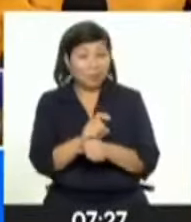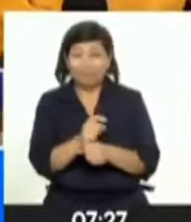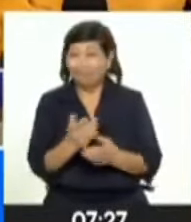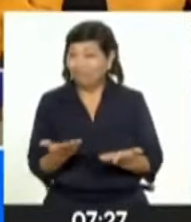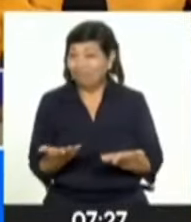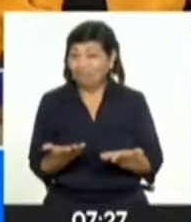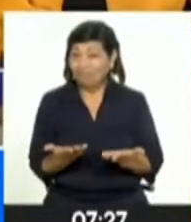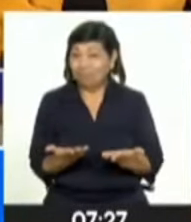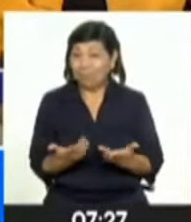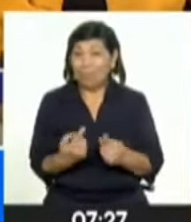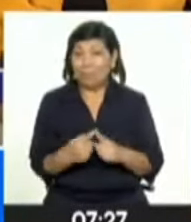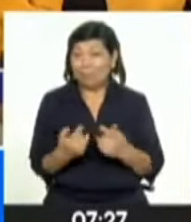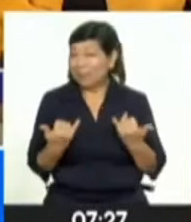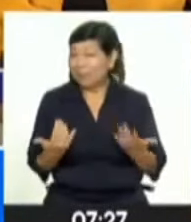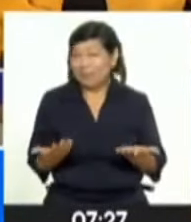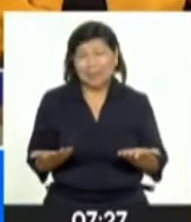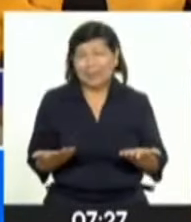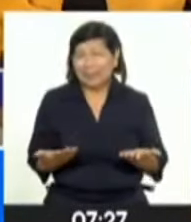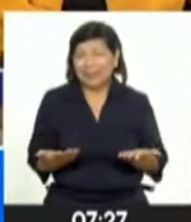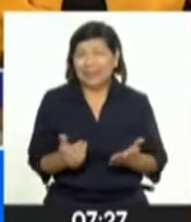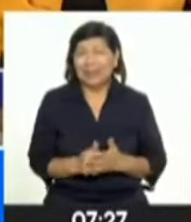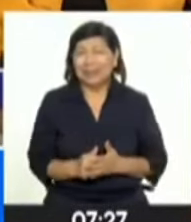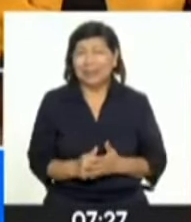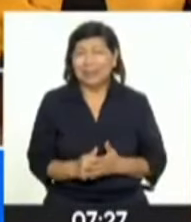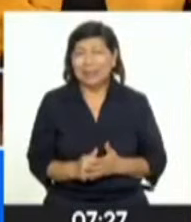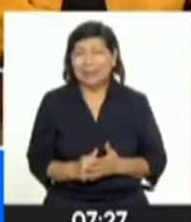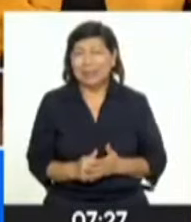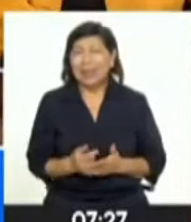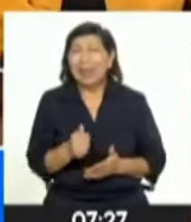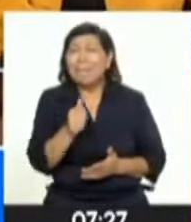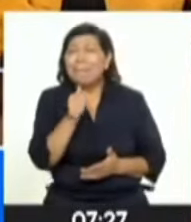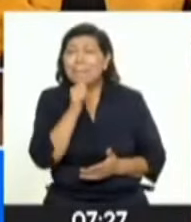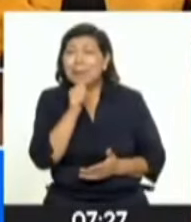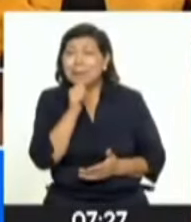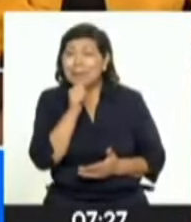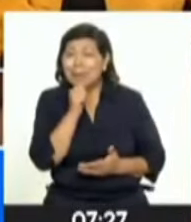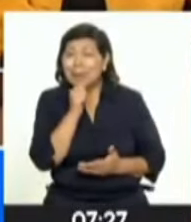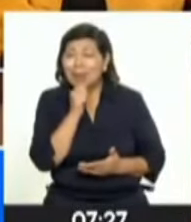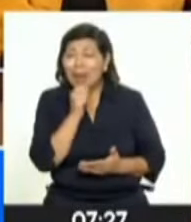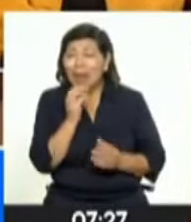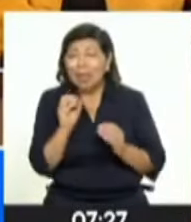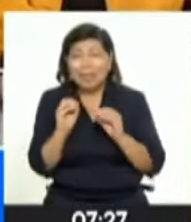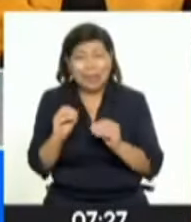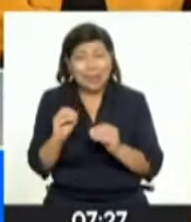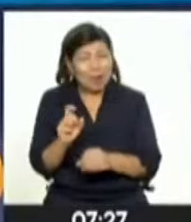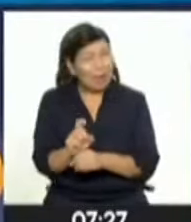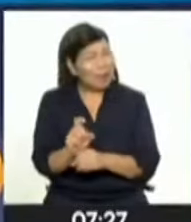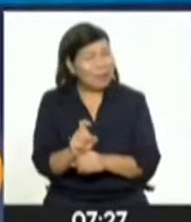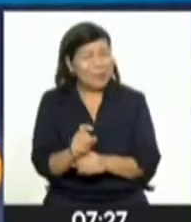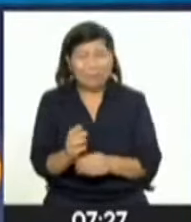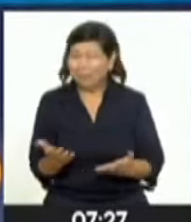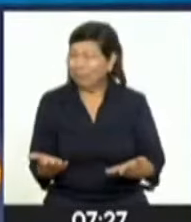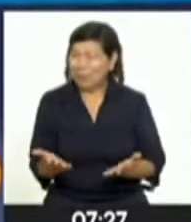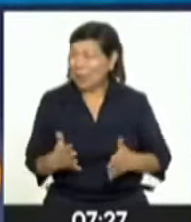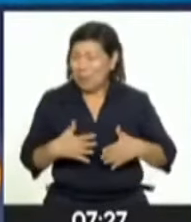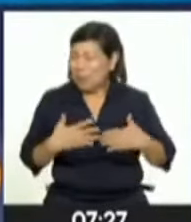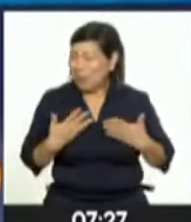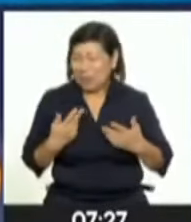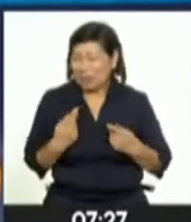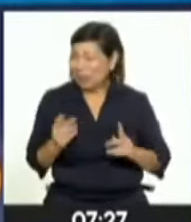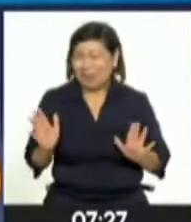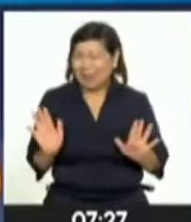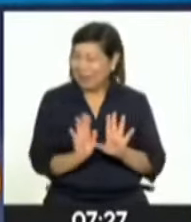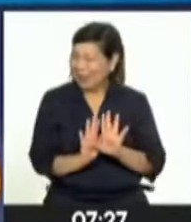quisiéramos ser categóricos, porque esto ha dado pie a que se hable de la privatización de la educación. y en realidad nosotros no vamos a